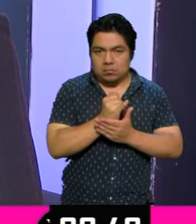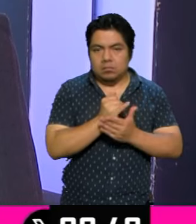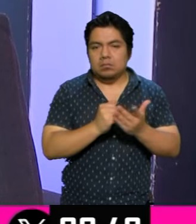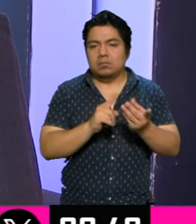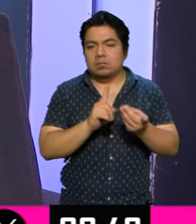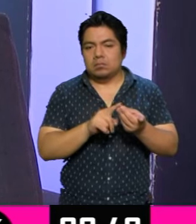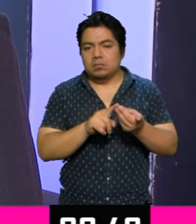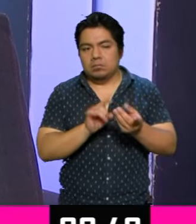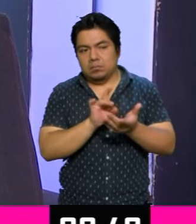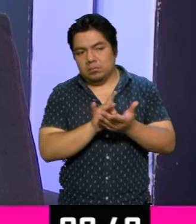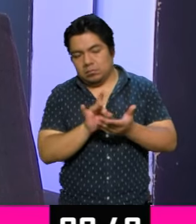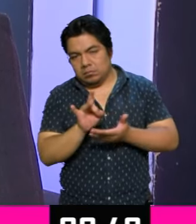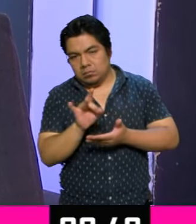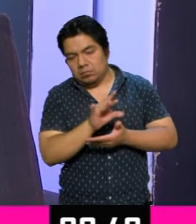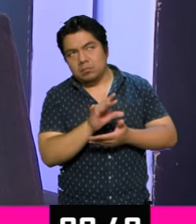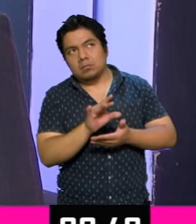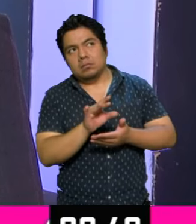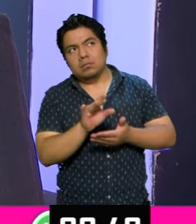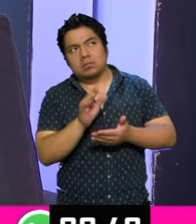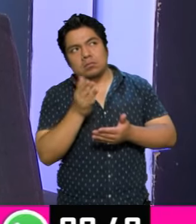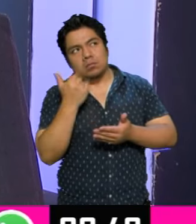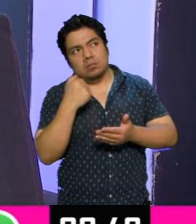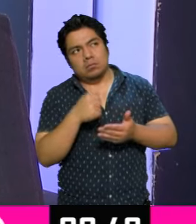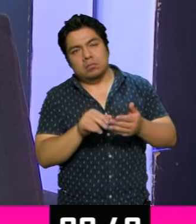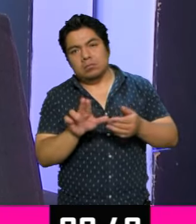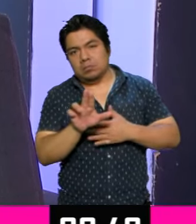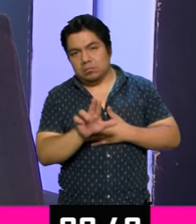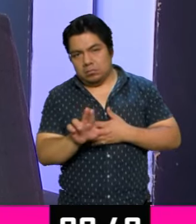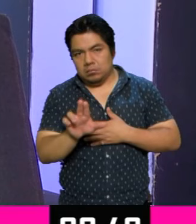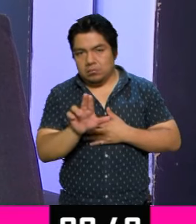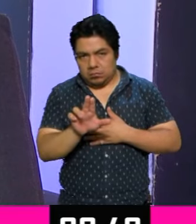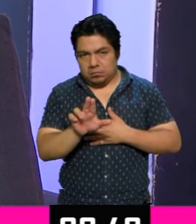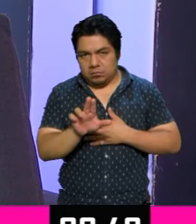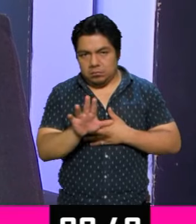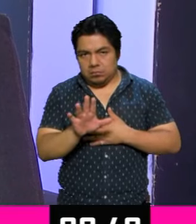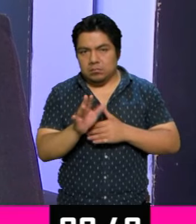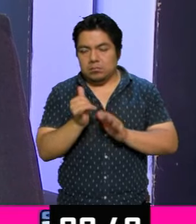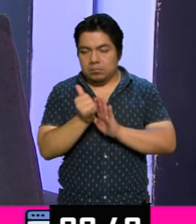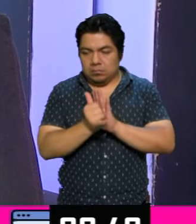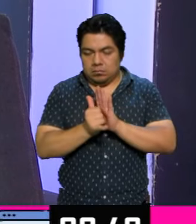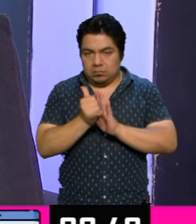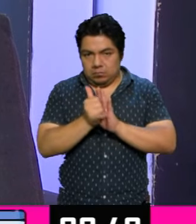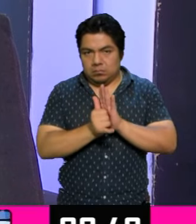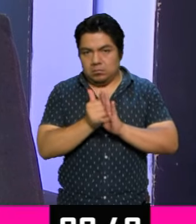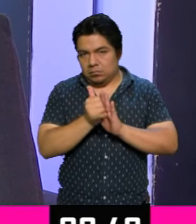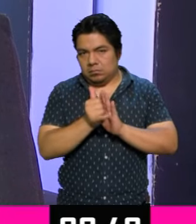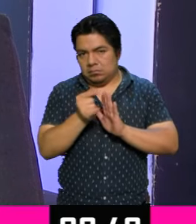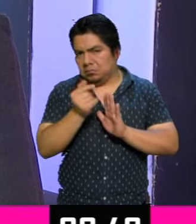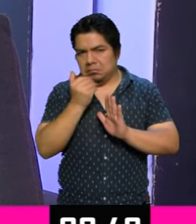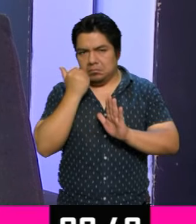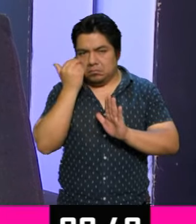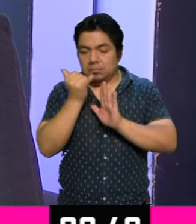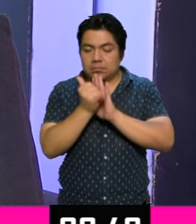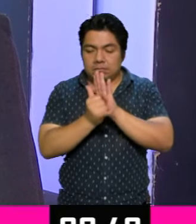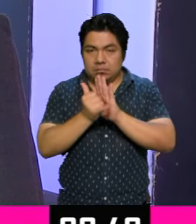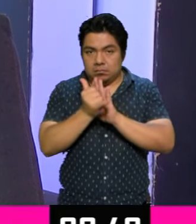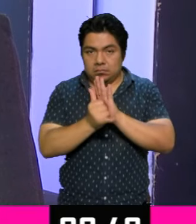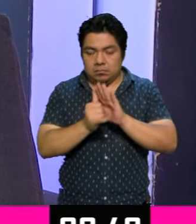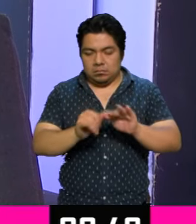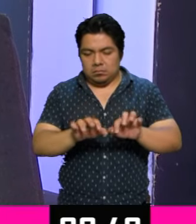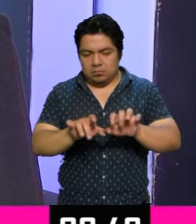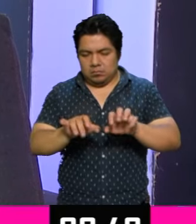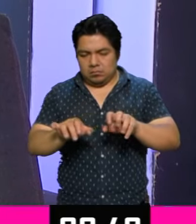se empezó a transmitir desde el martes pasado en YouTube. Cualquiera que se meta a YouTube y